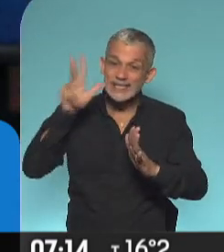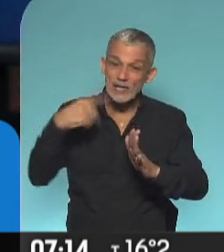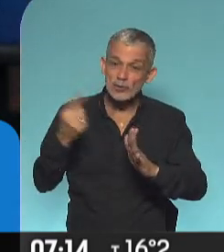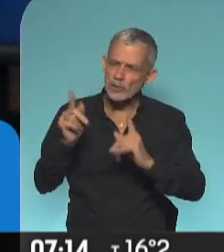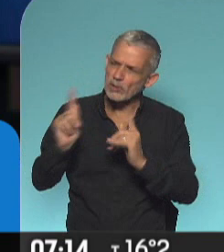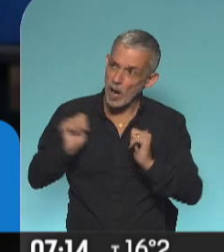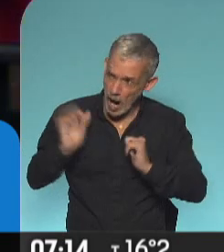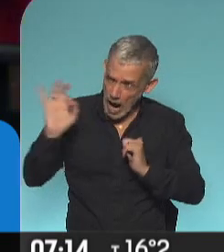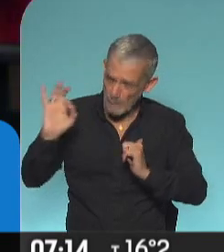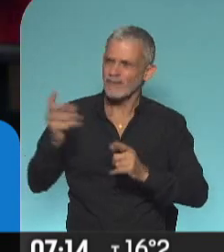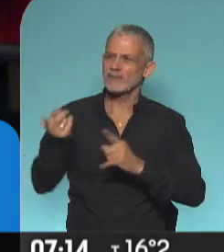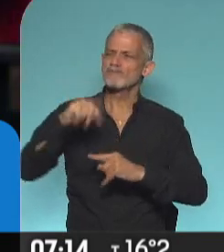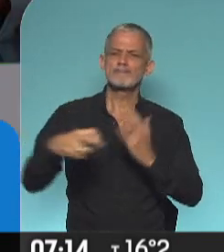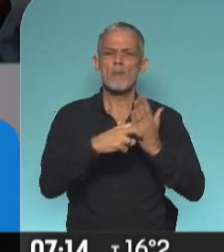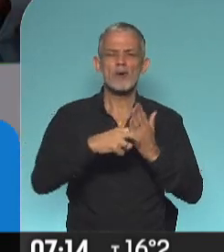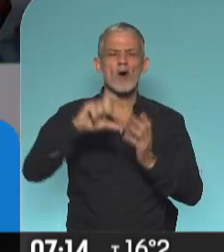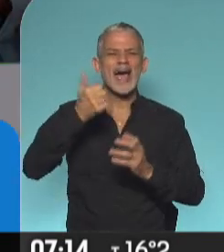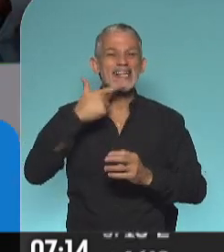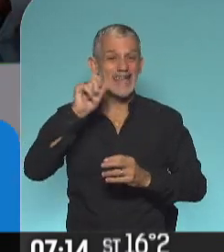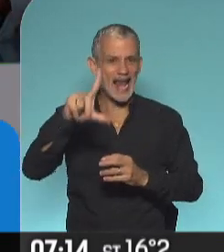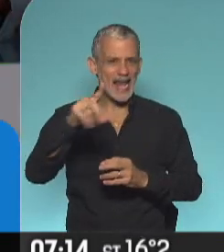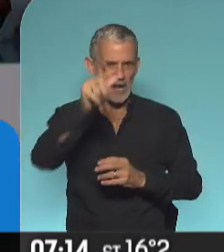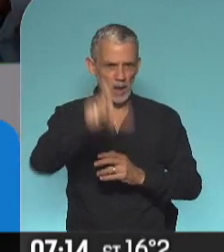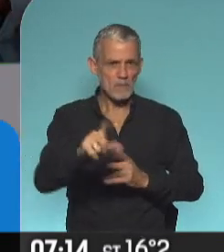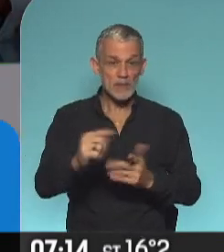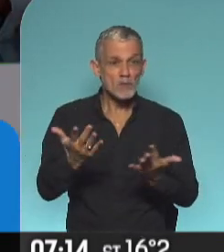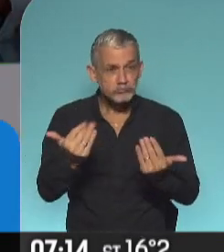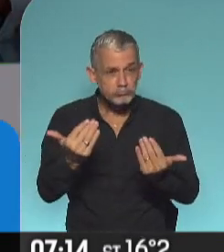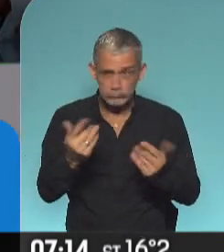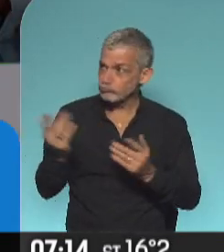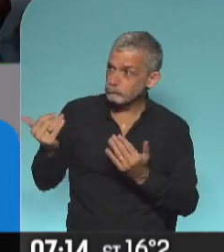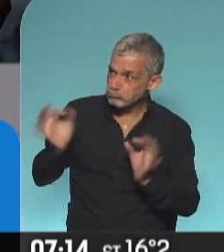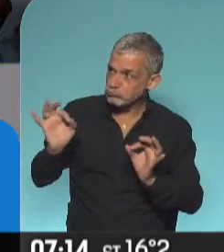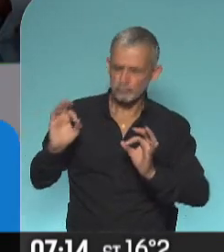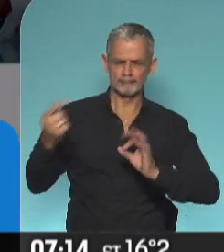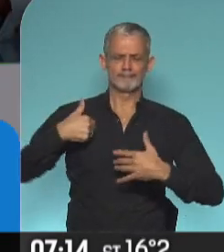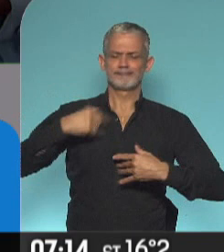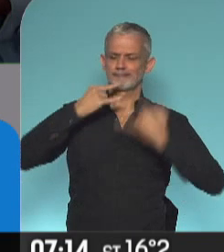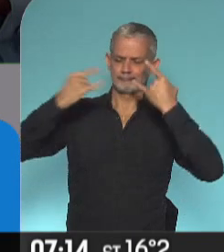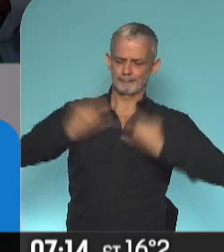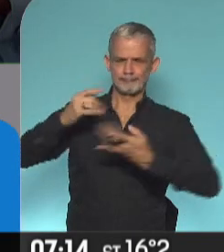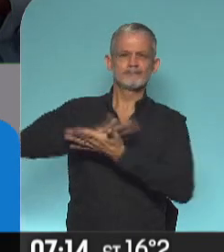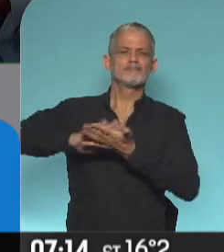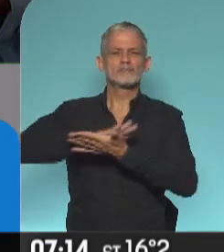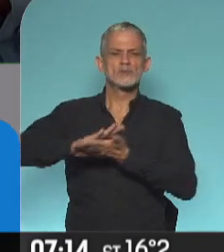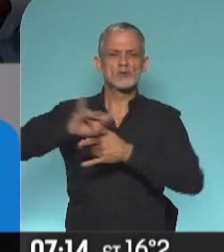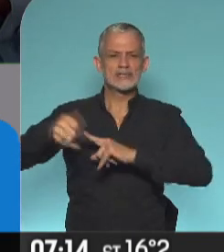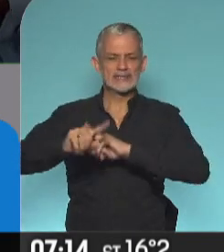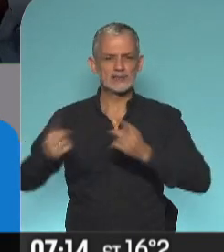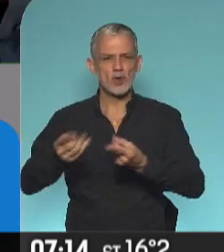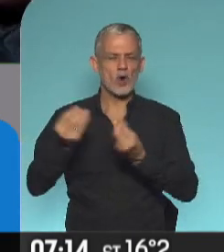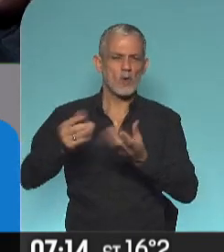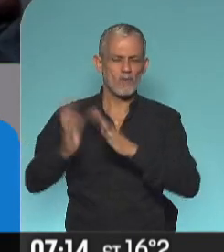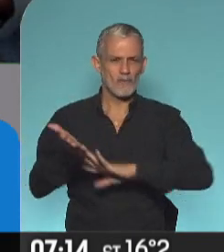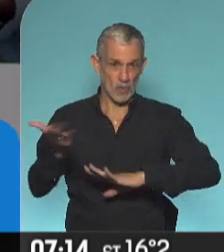mismo al procurador interino Eduardo Casal. Y después de eso, ya está en condiciones de resolver el fondo de la cuestión. Es decir,